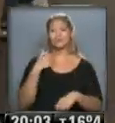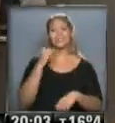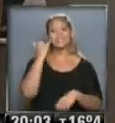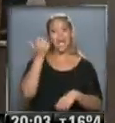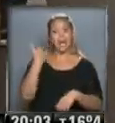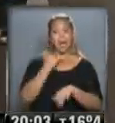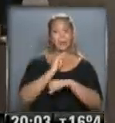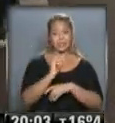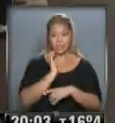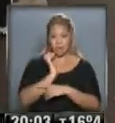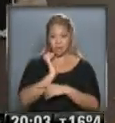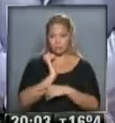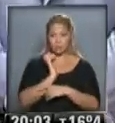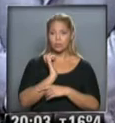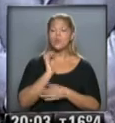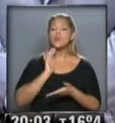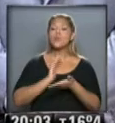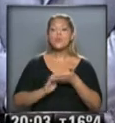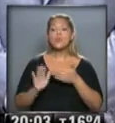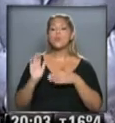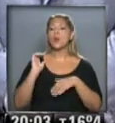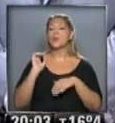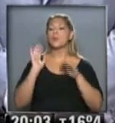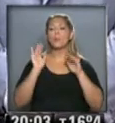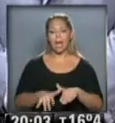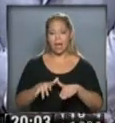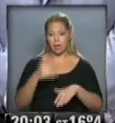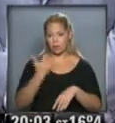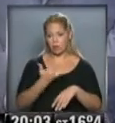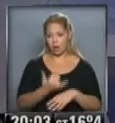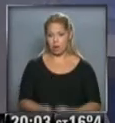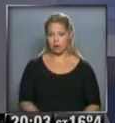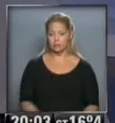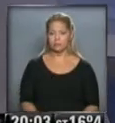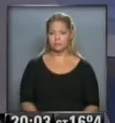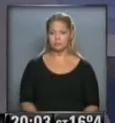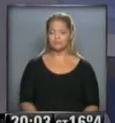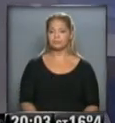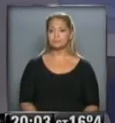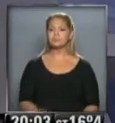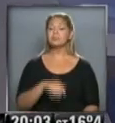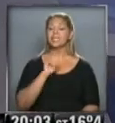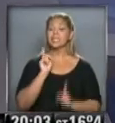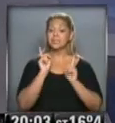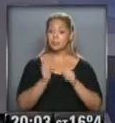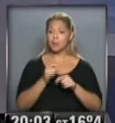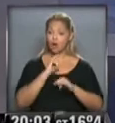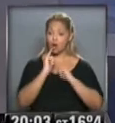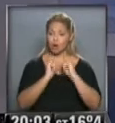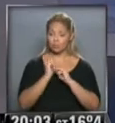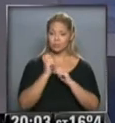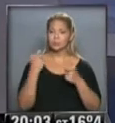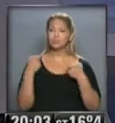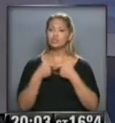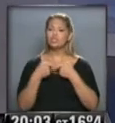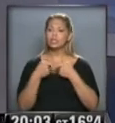que estarían anunciando una nueva jornada de paros. En tanto, les contamos que la Asociación